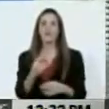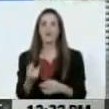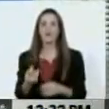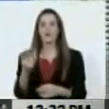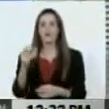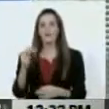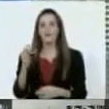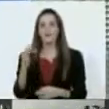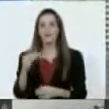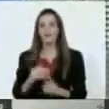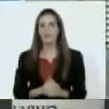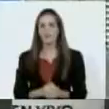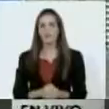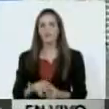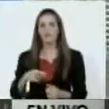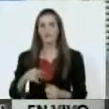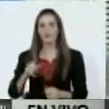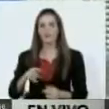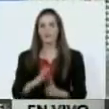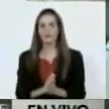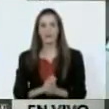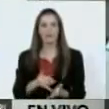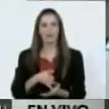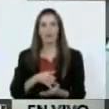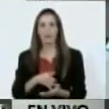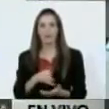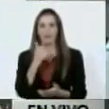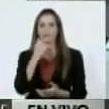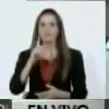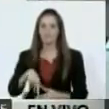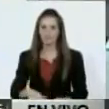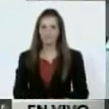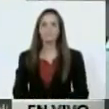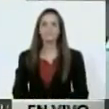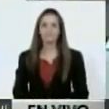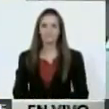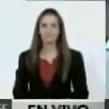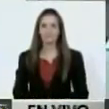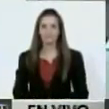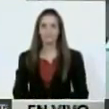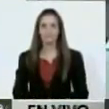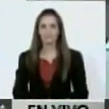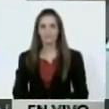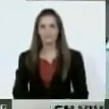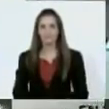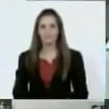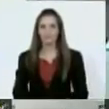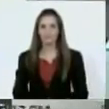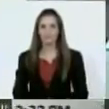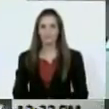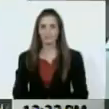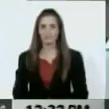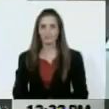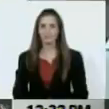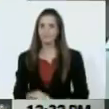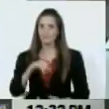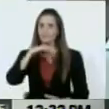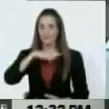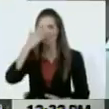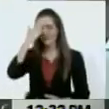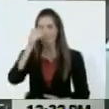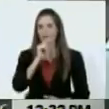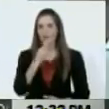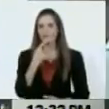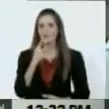27 de noviembre. Y el 27 también. Se rajó también. No voy a decir por respeto lo... No. Se mantiene ahí. La historia sabe quién